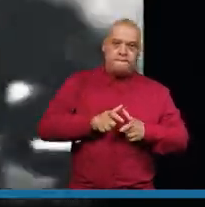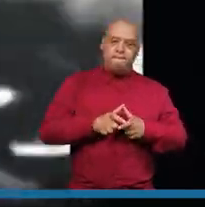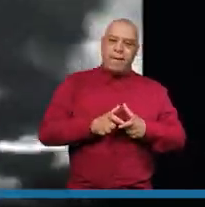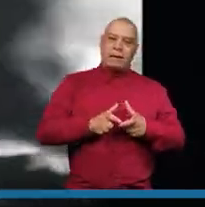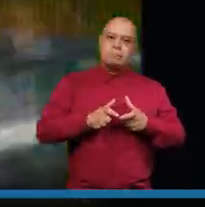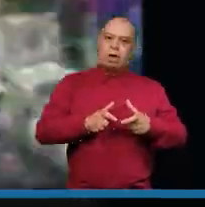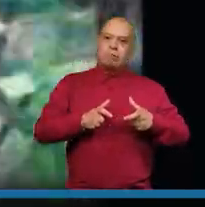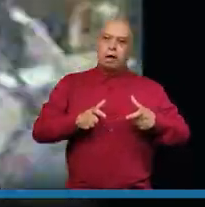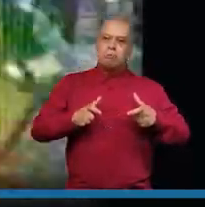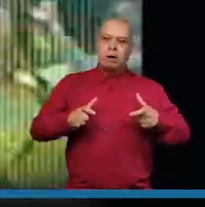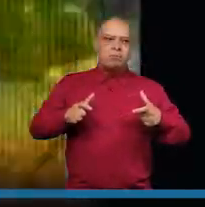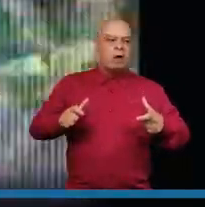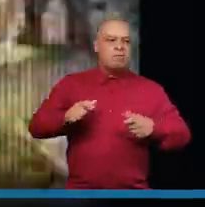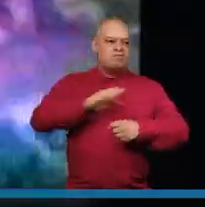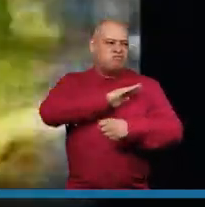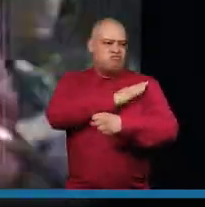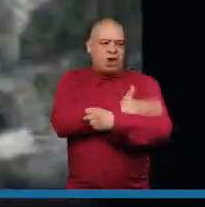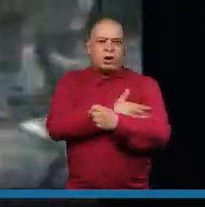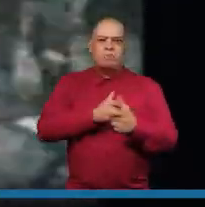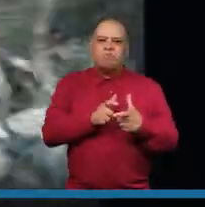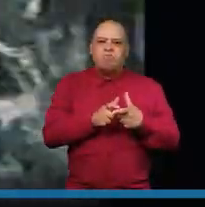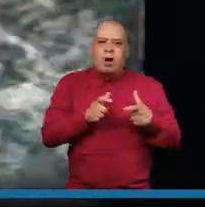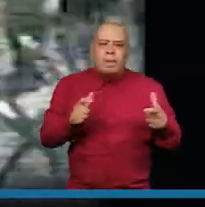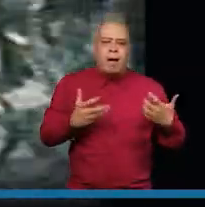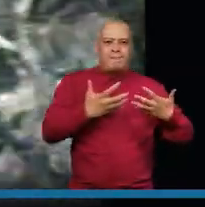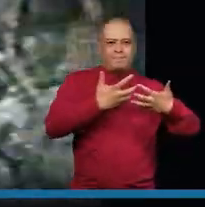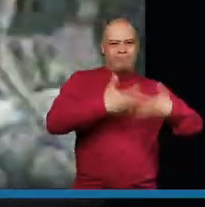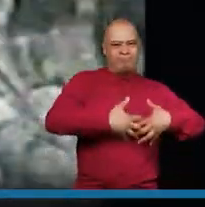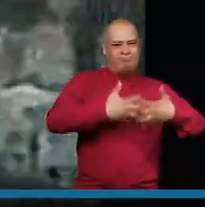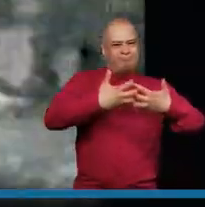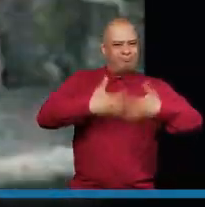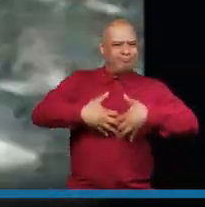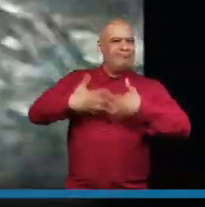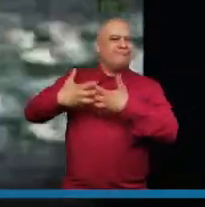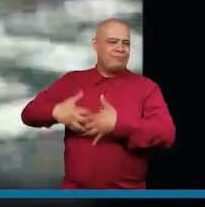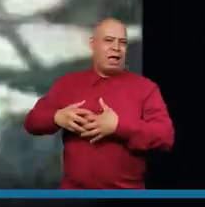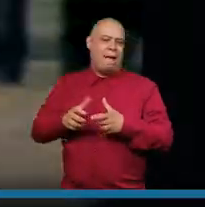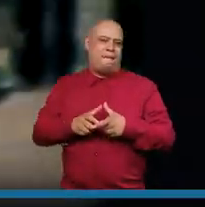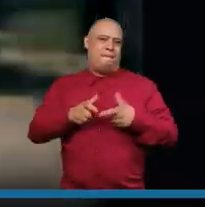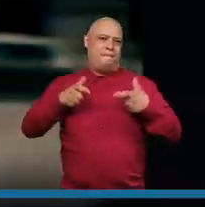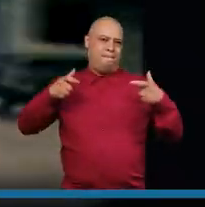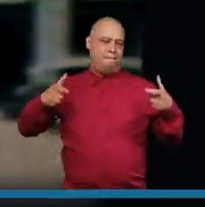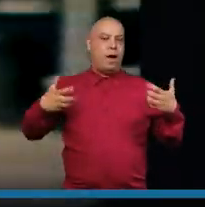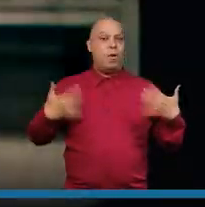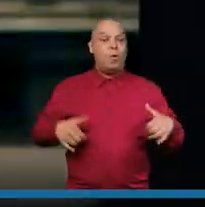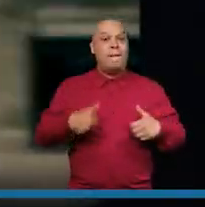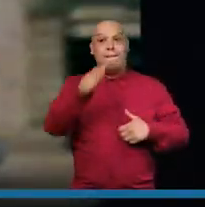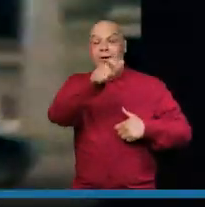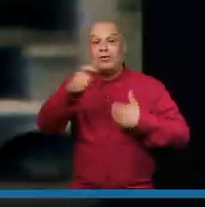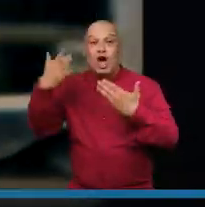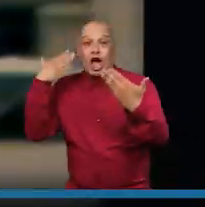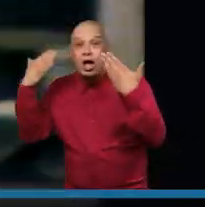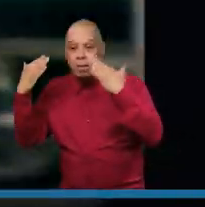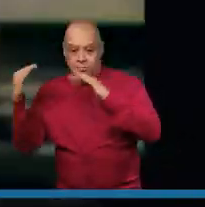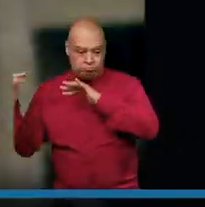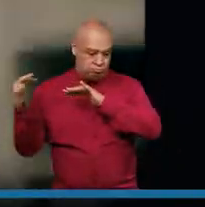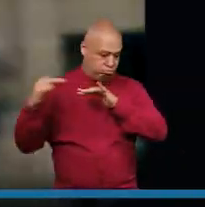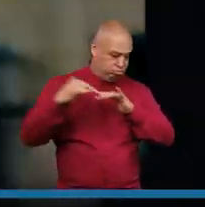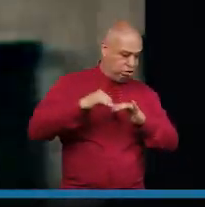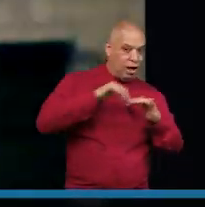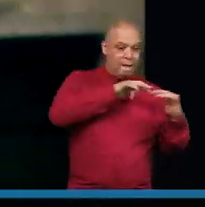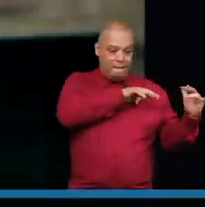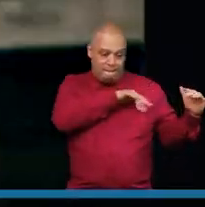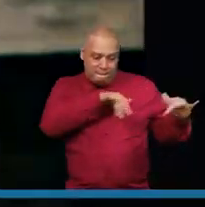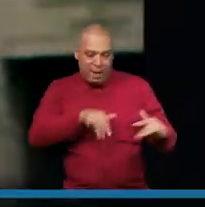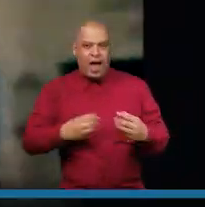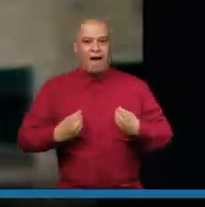está creciendo una actividad industrial representativa que vuelve muy atractivo a que no